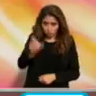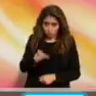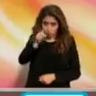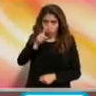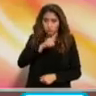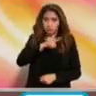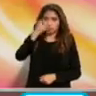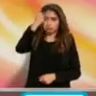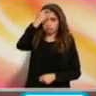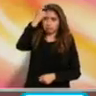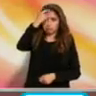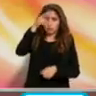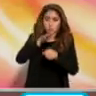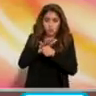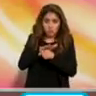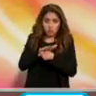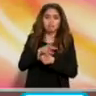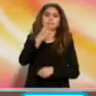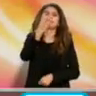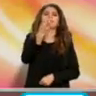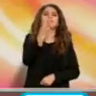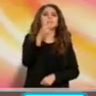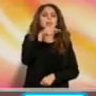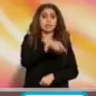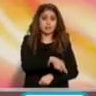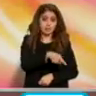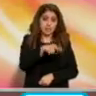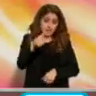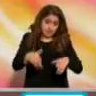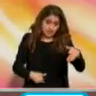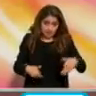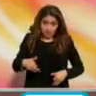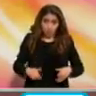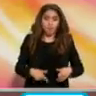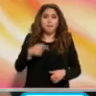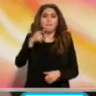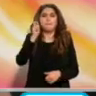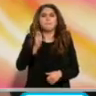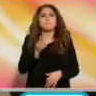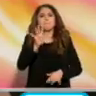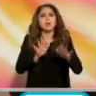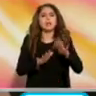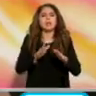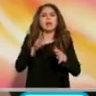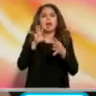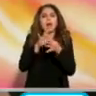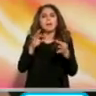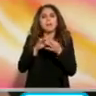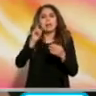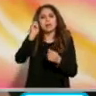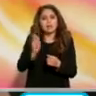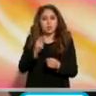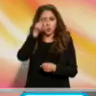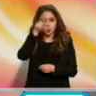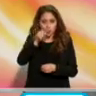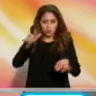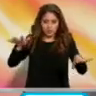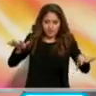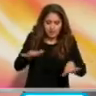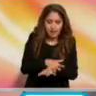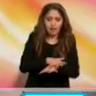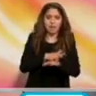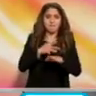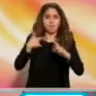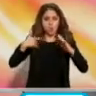claro, exactamente, Ya. exactamente. Y esta obra justamente habla de la revolución, porque de actuar, de querer